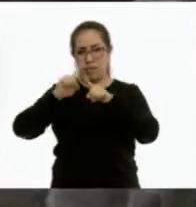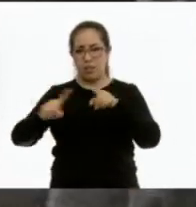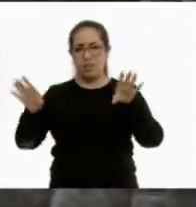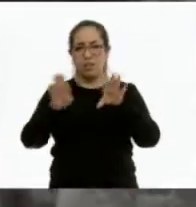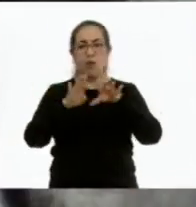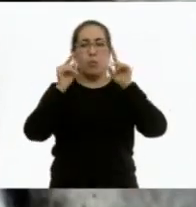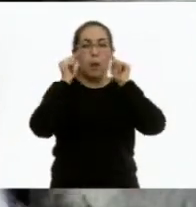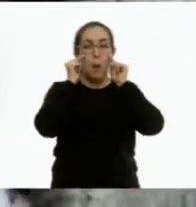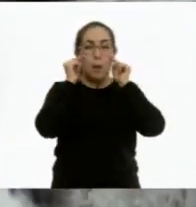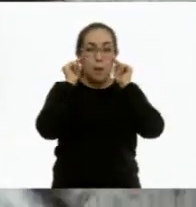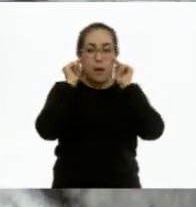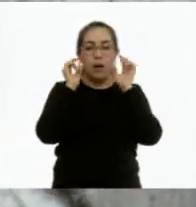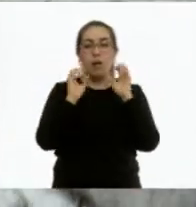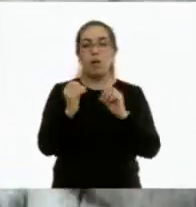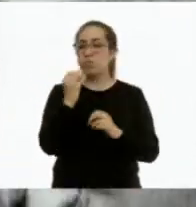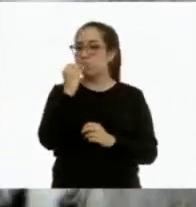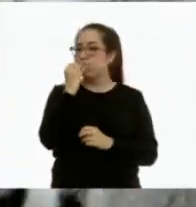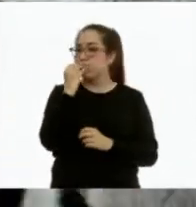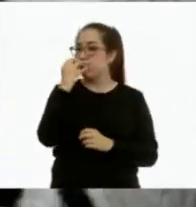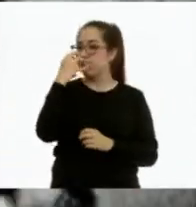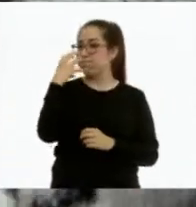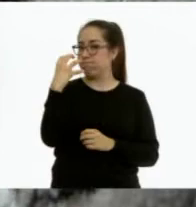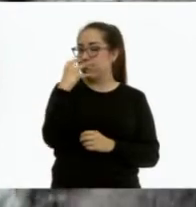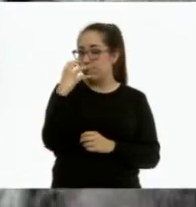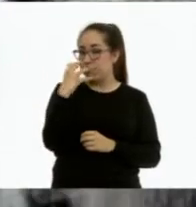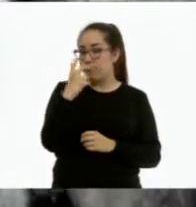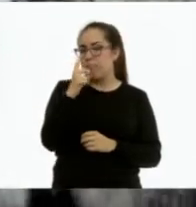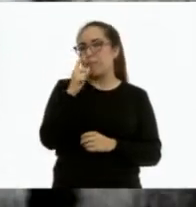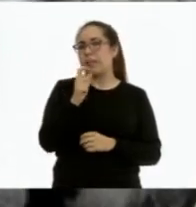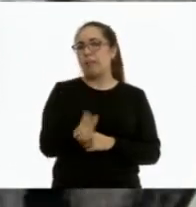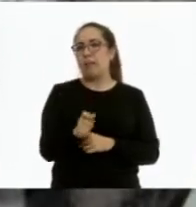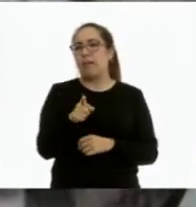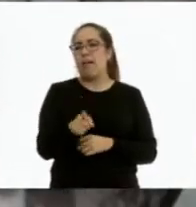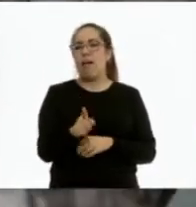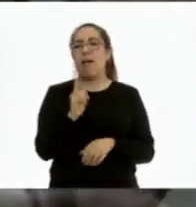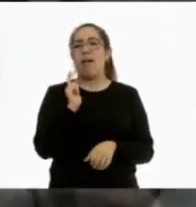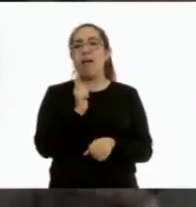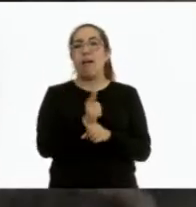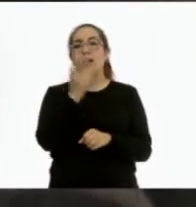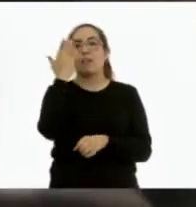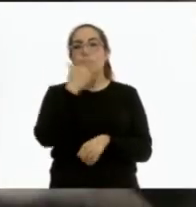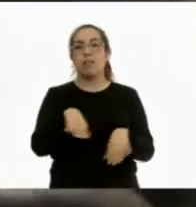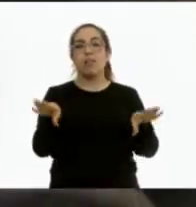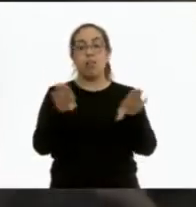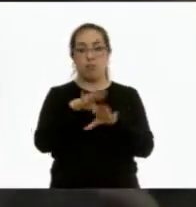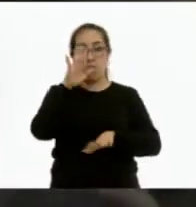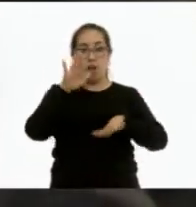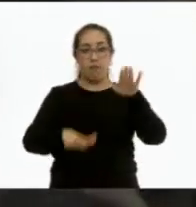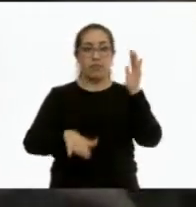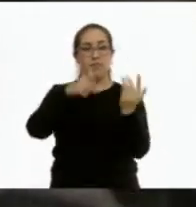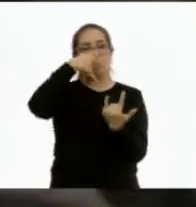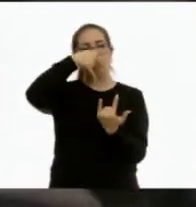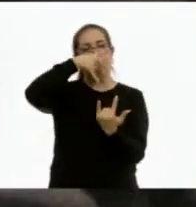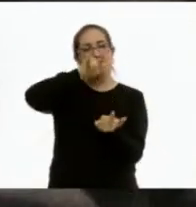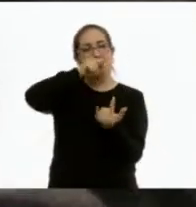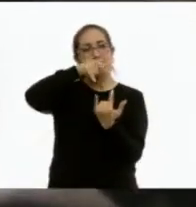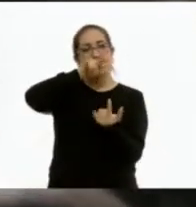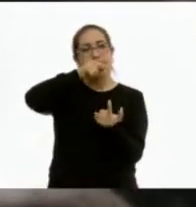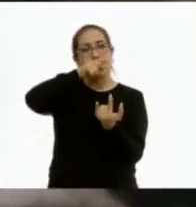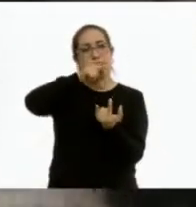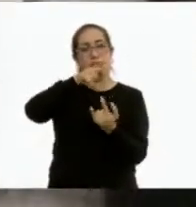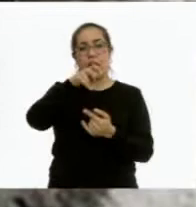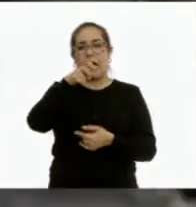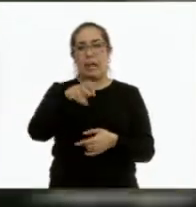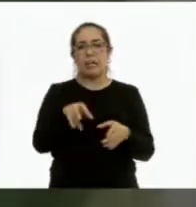cejas flamígeras y labios prominentes que en algunas ocasiones dejan entrever unos colmillos feroces. Todo ello a partir del